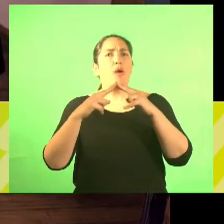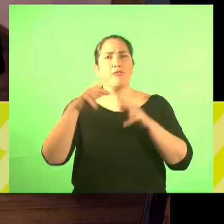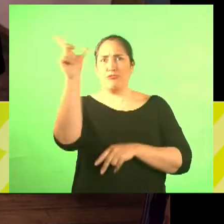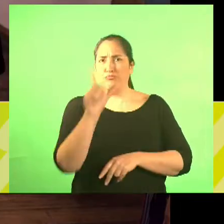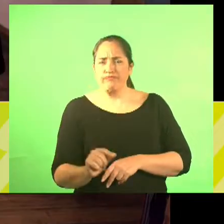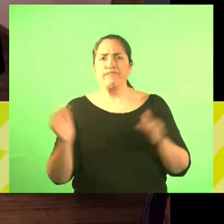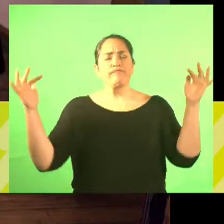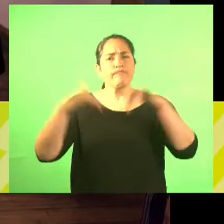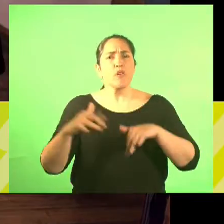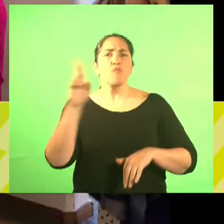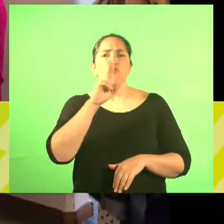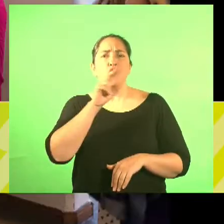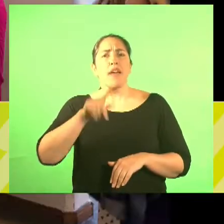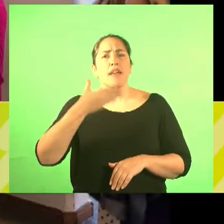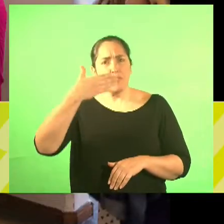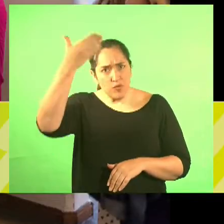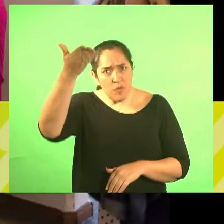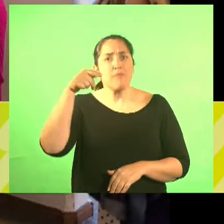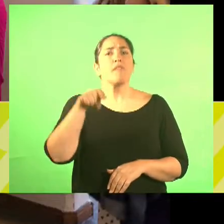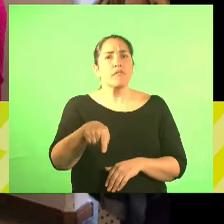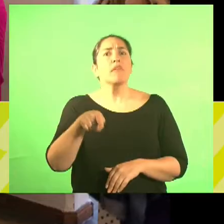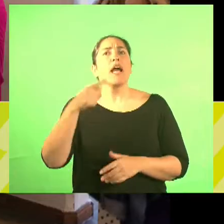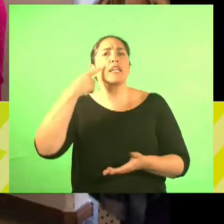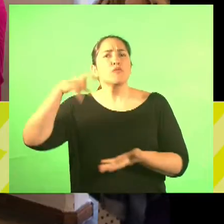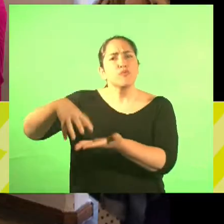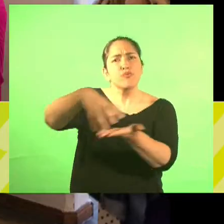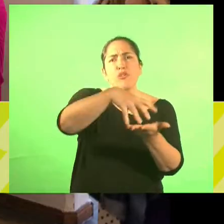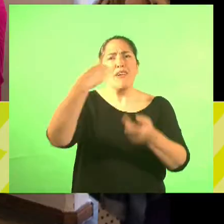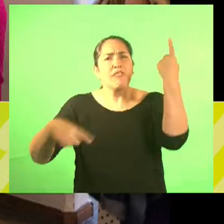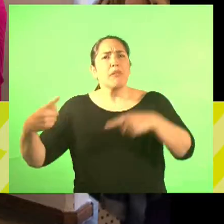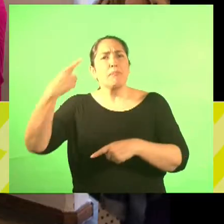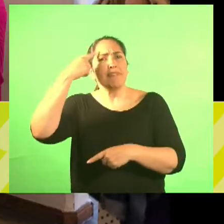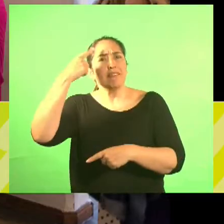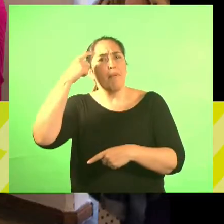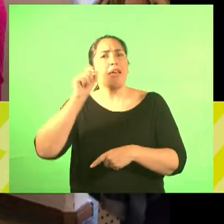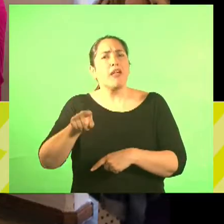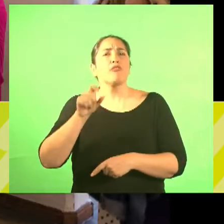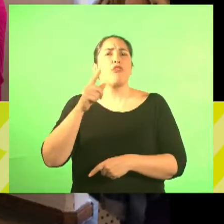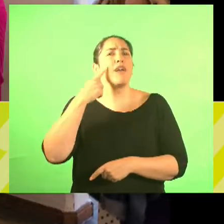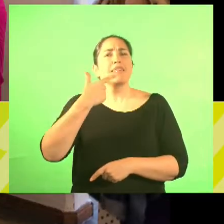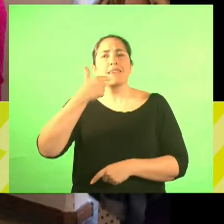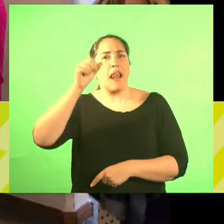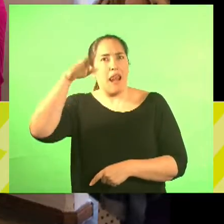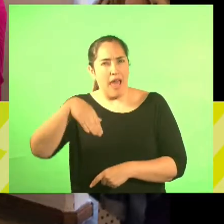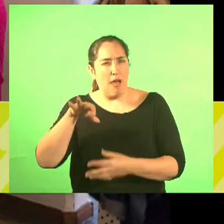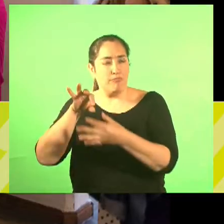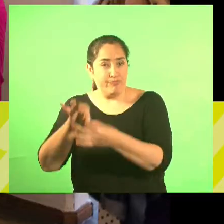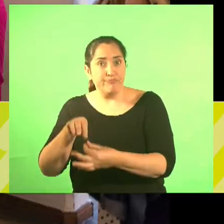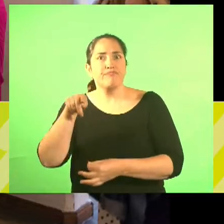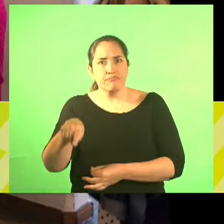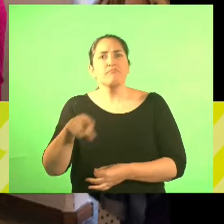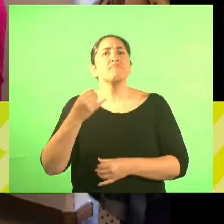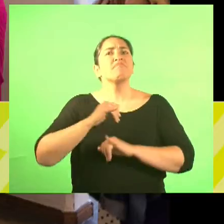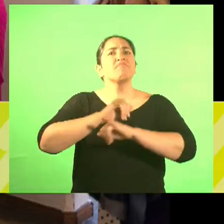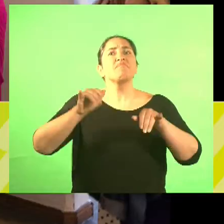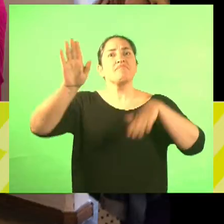con mujeres musulmanas de diferentes instituciones y escuelas de pensamiento islamistas, convocadas por el Instituto Islam